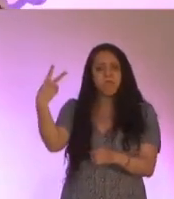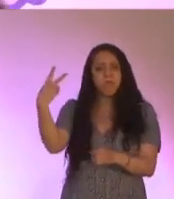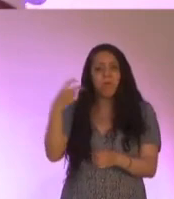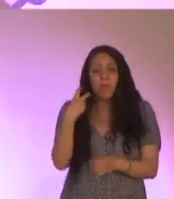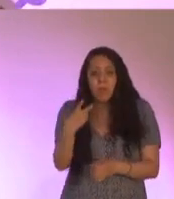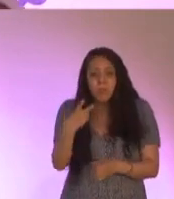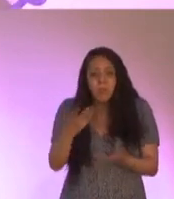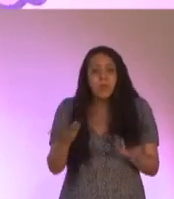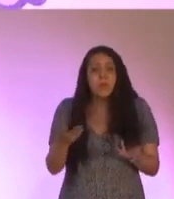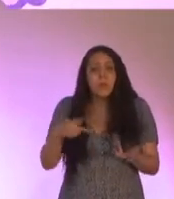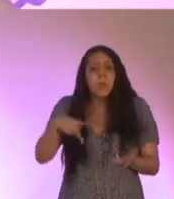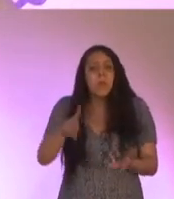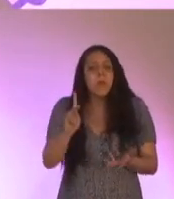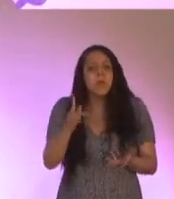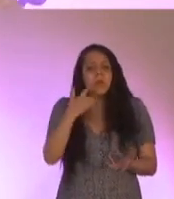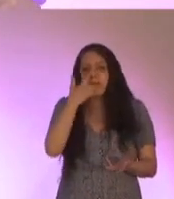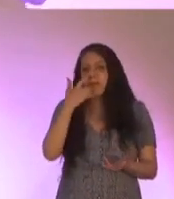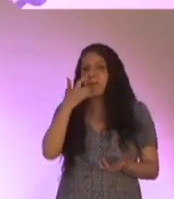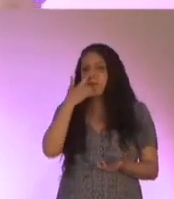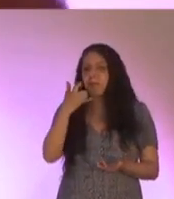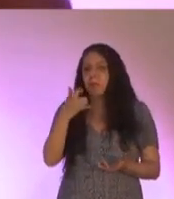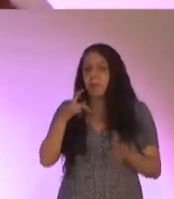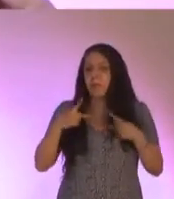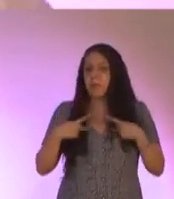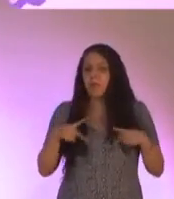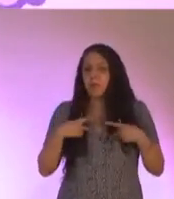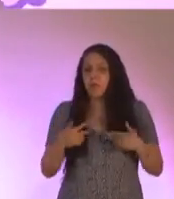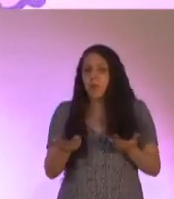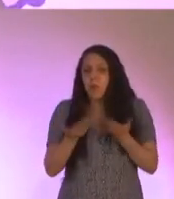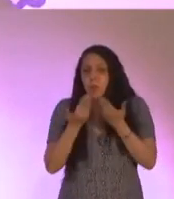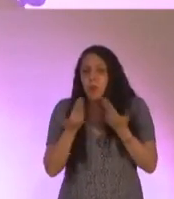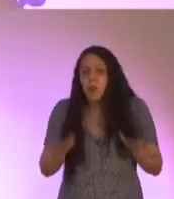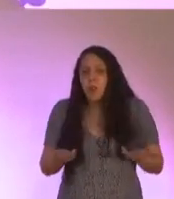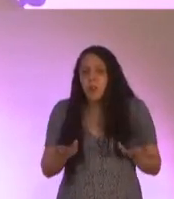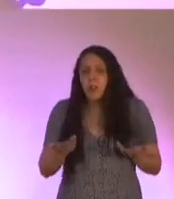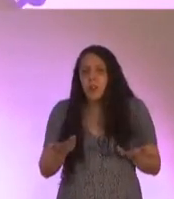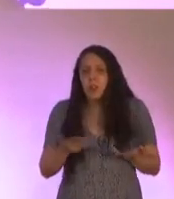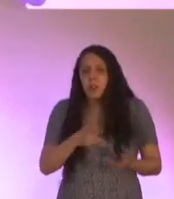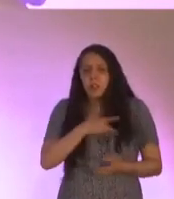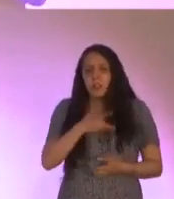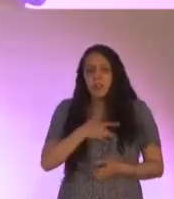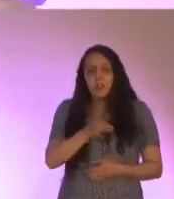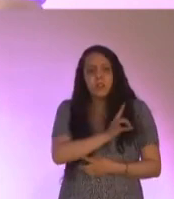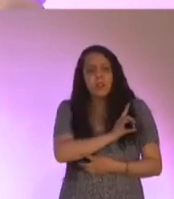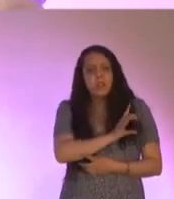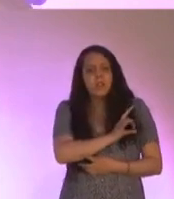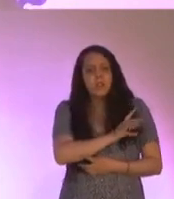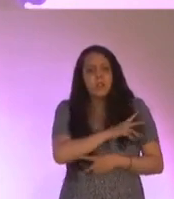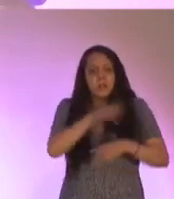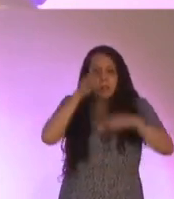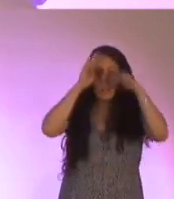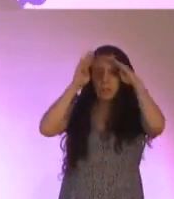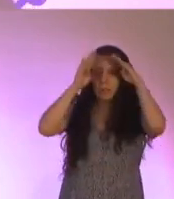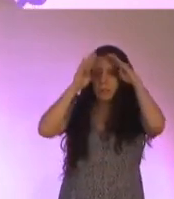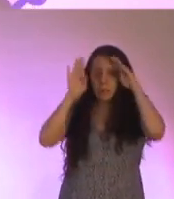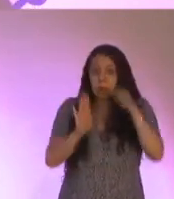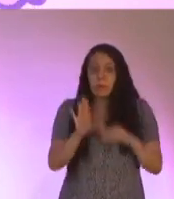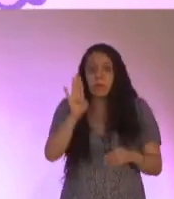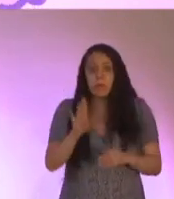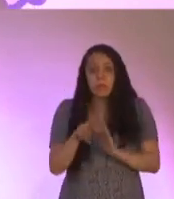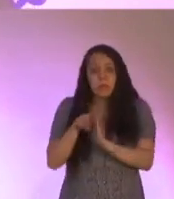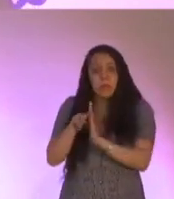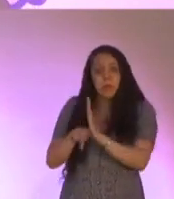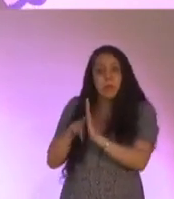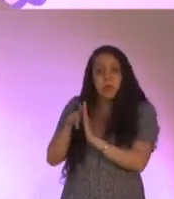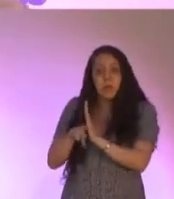no ver a las personas a la gente no ver a los humanos entonces te pone a pensar que estamos en una película como de zombies y por eso me